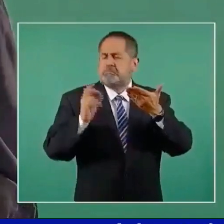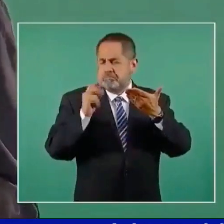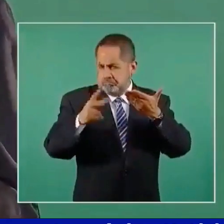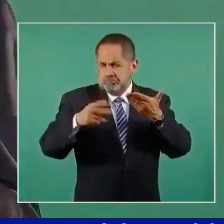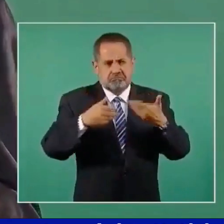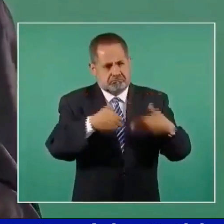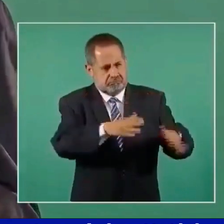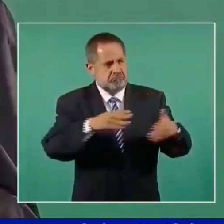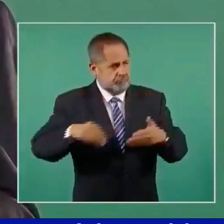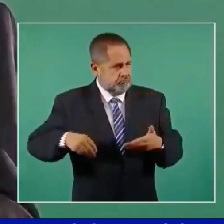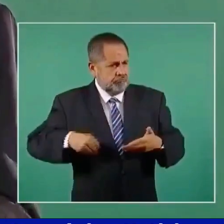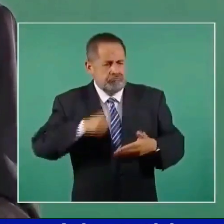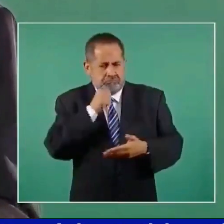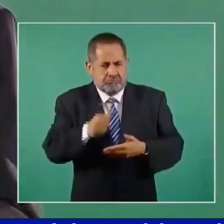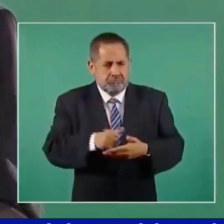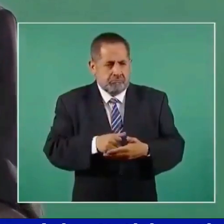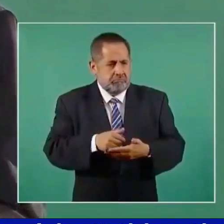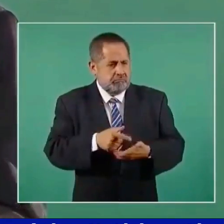y defenderse